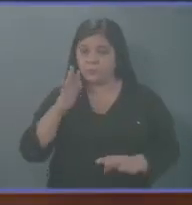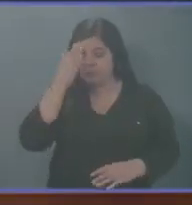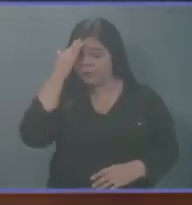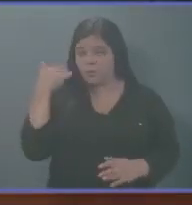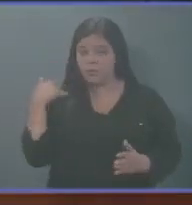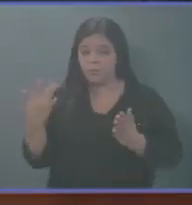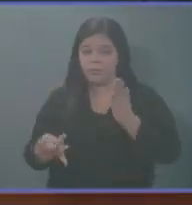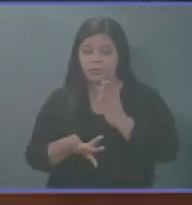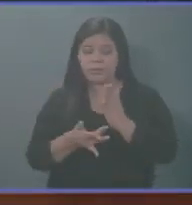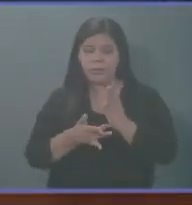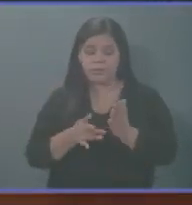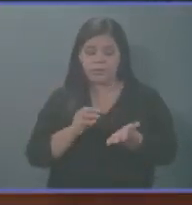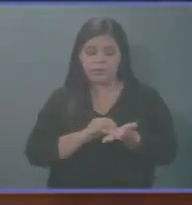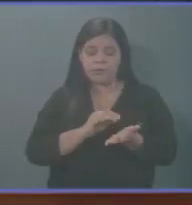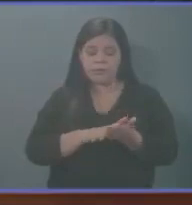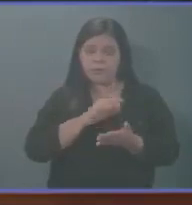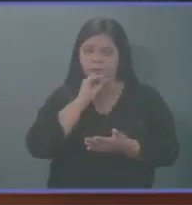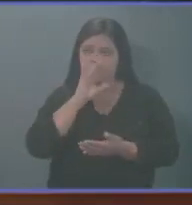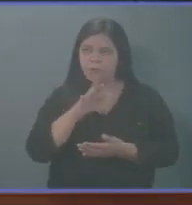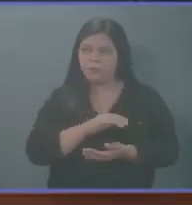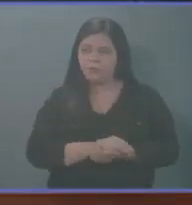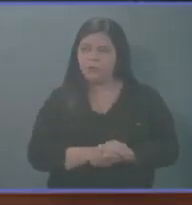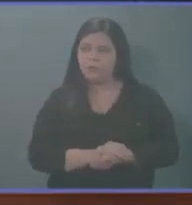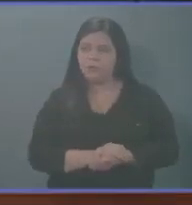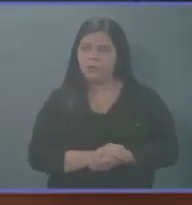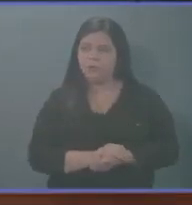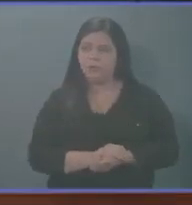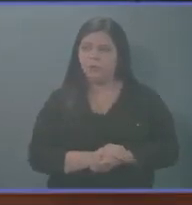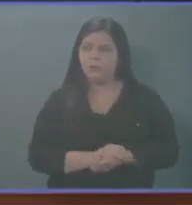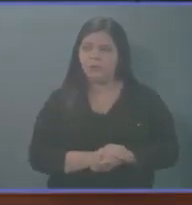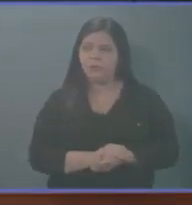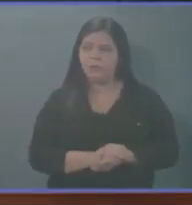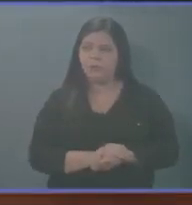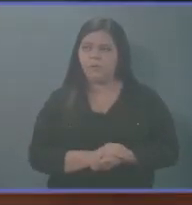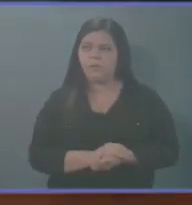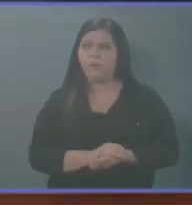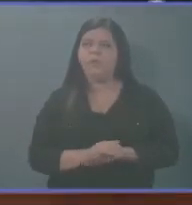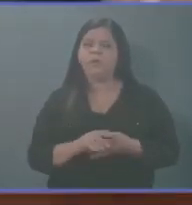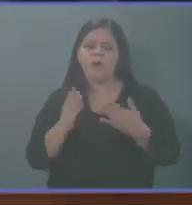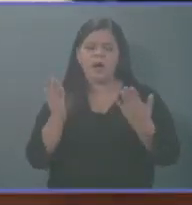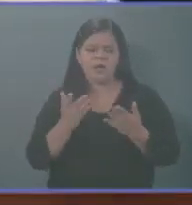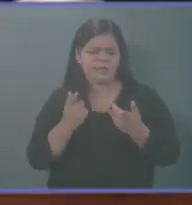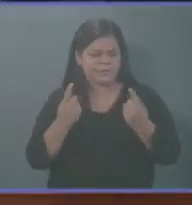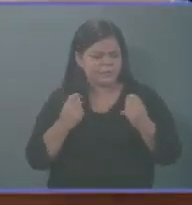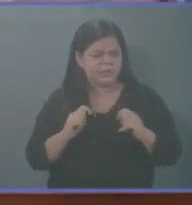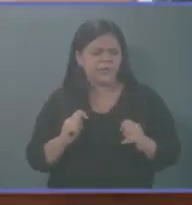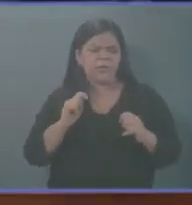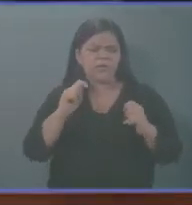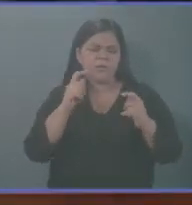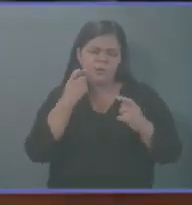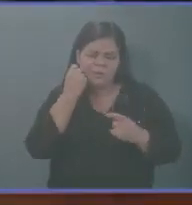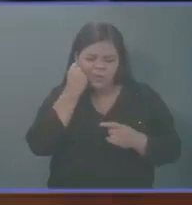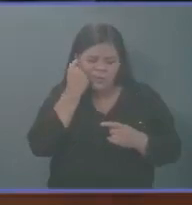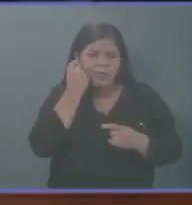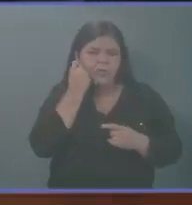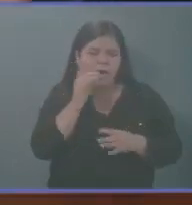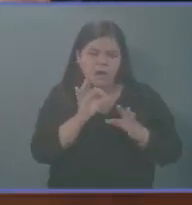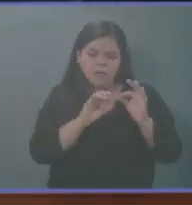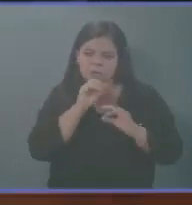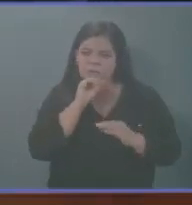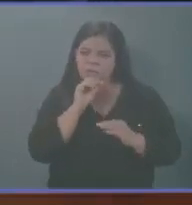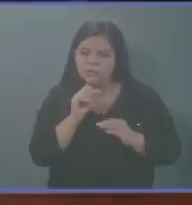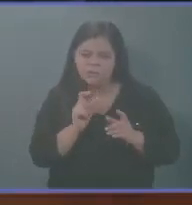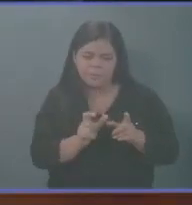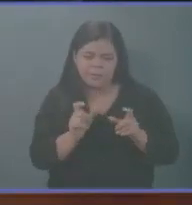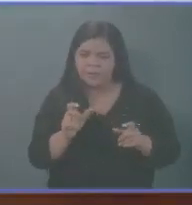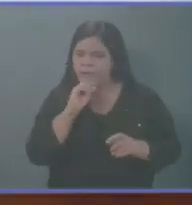que ahí menciona el dictamen, hizo el mejor esfuerzo. En algunos tramos dice no se